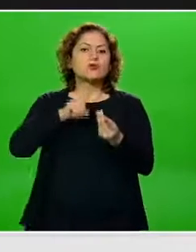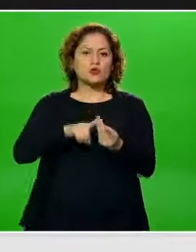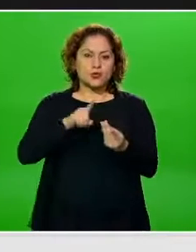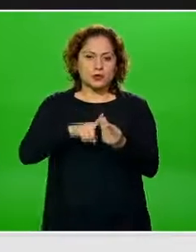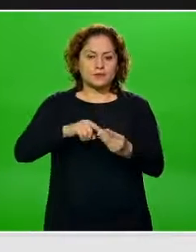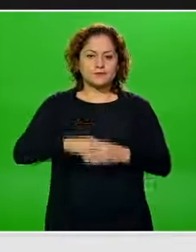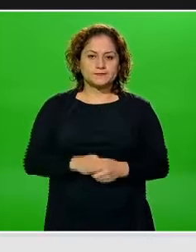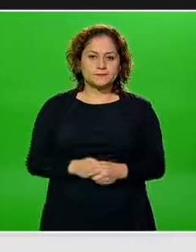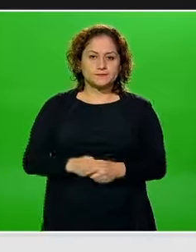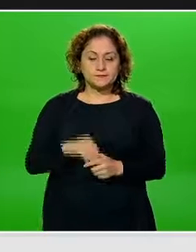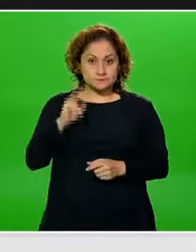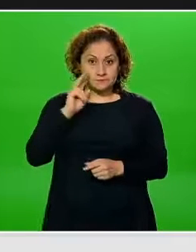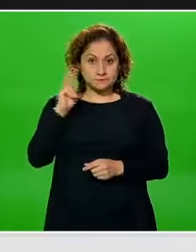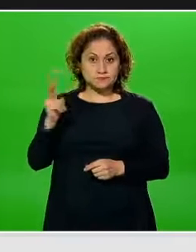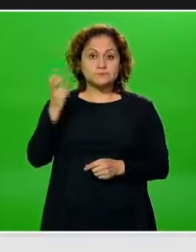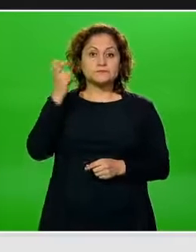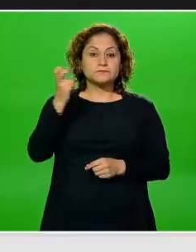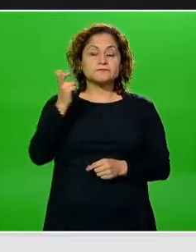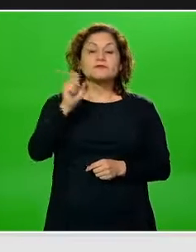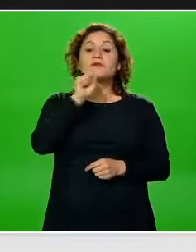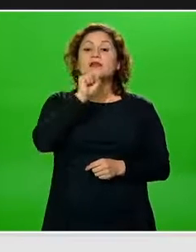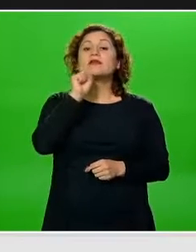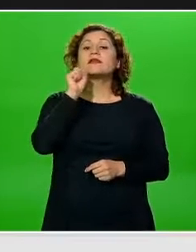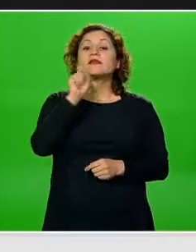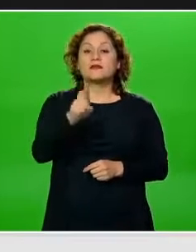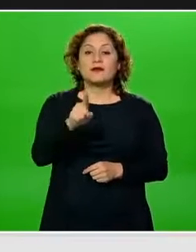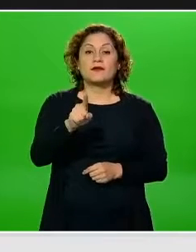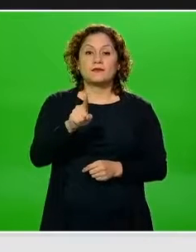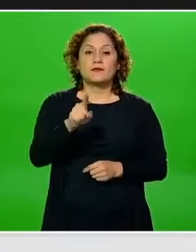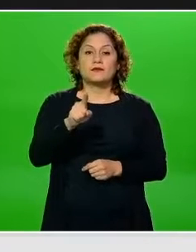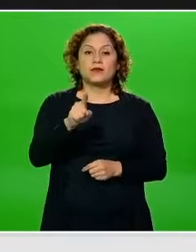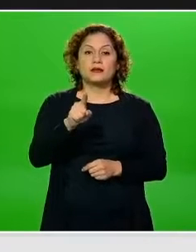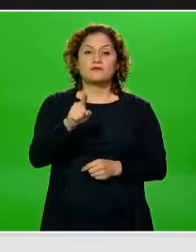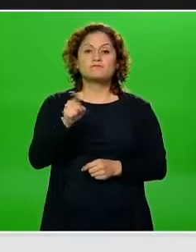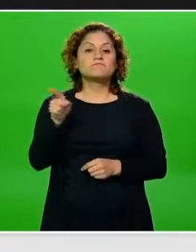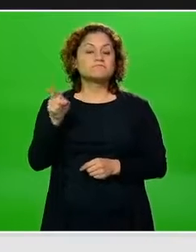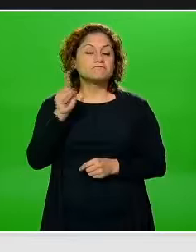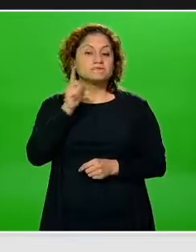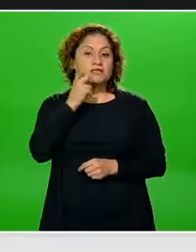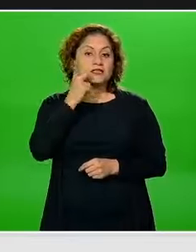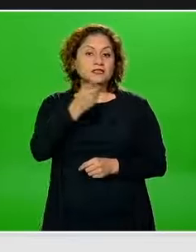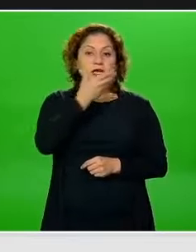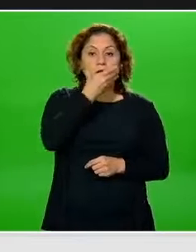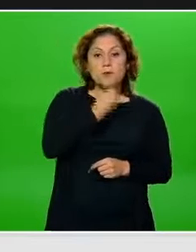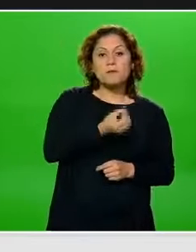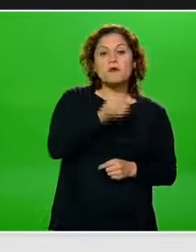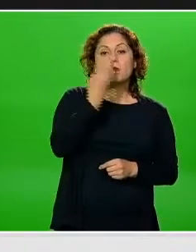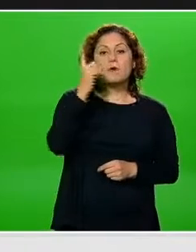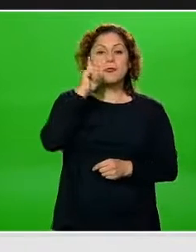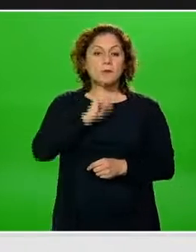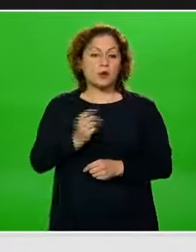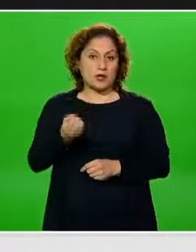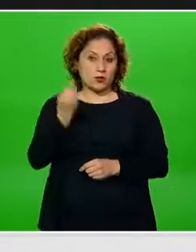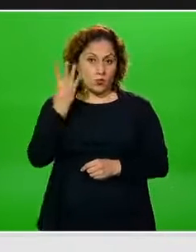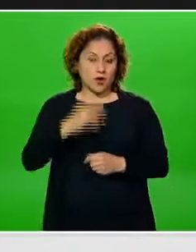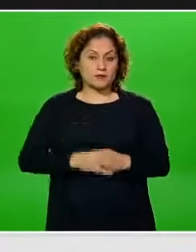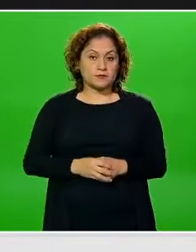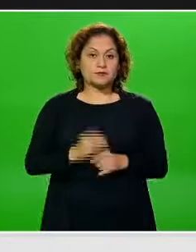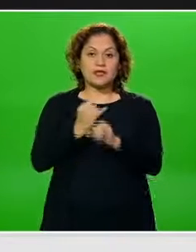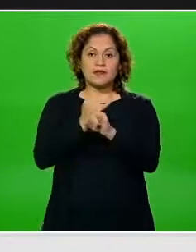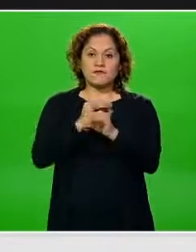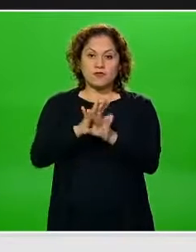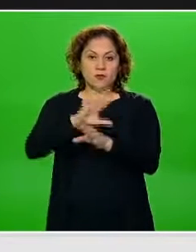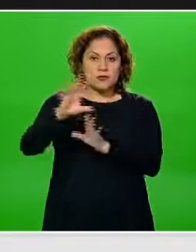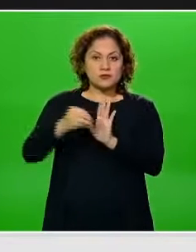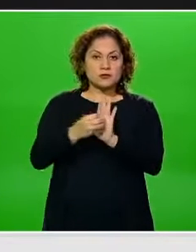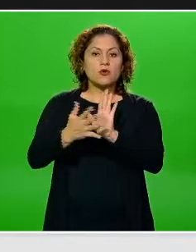ocurrieron, y podemos ver también en su momento la distribución por hombre y por mujer. Entonces, toda esta información, reiteramos, apunta